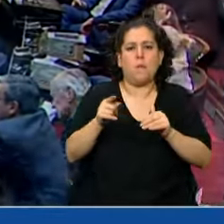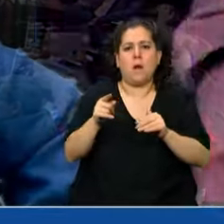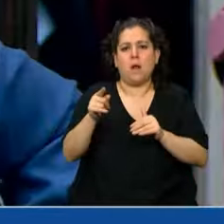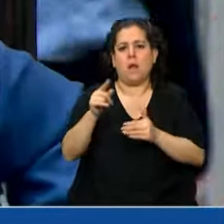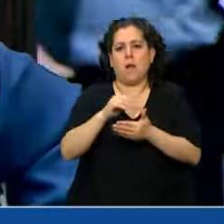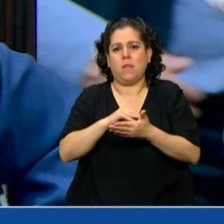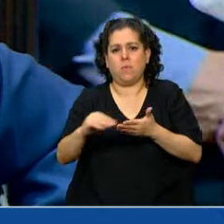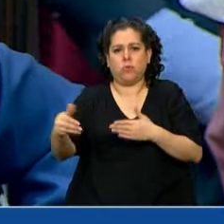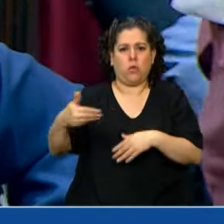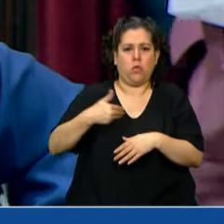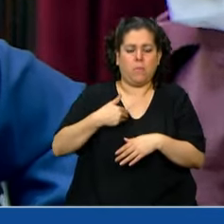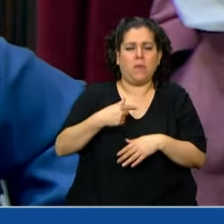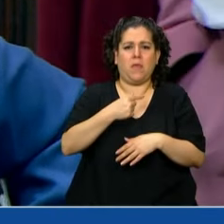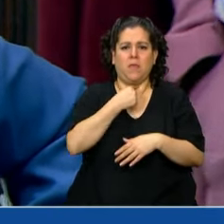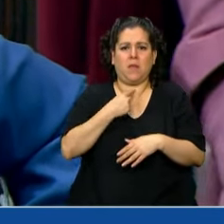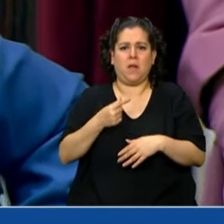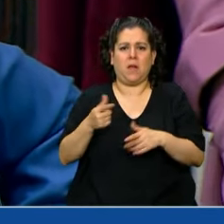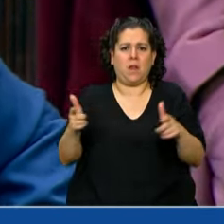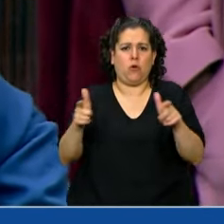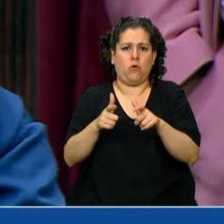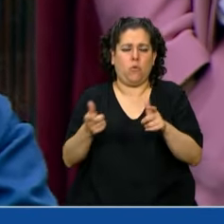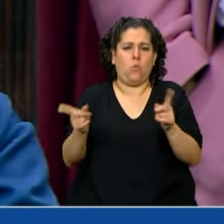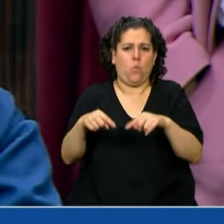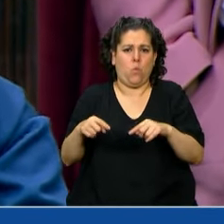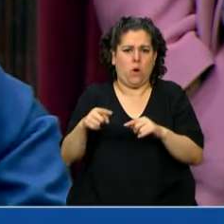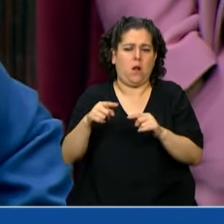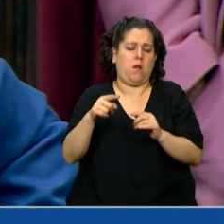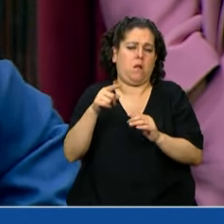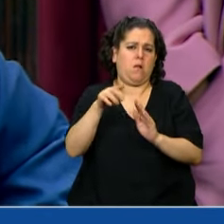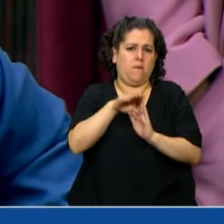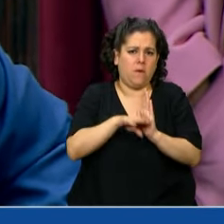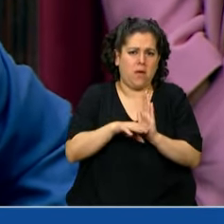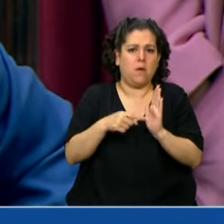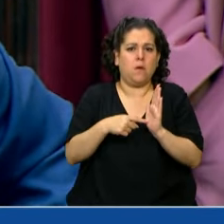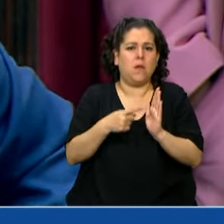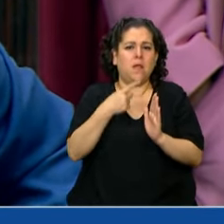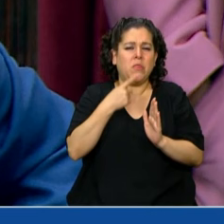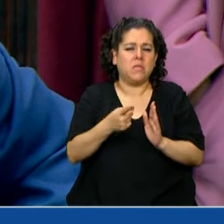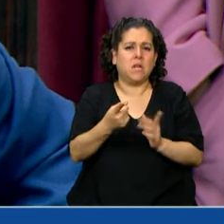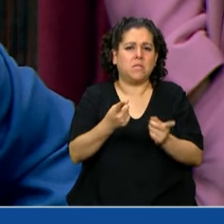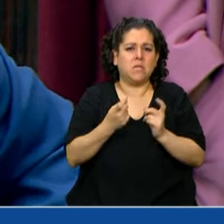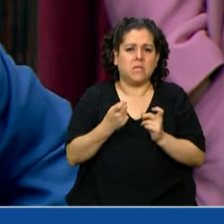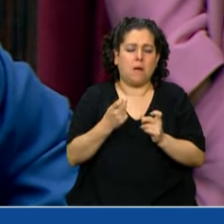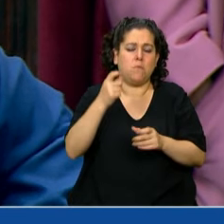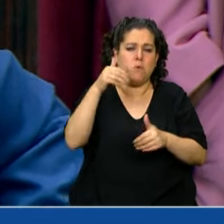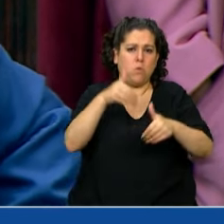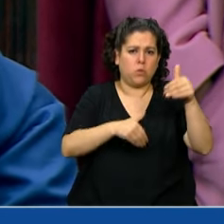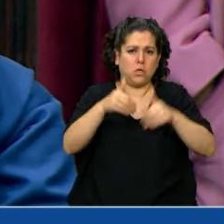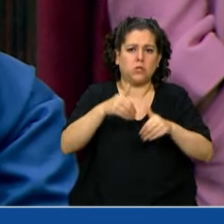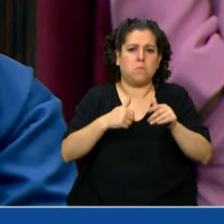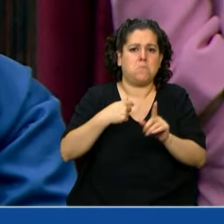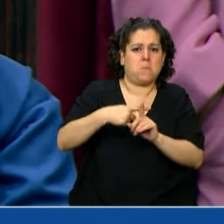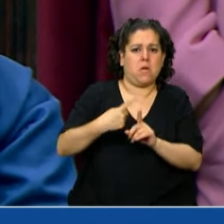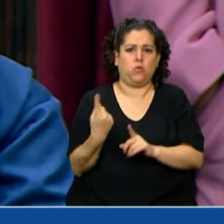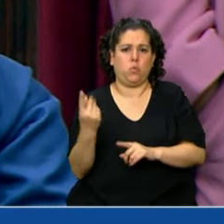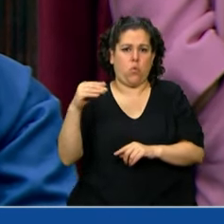expediente vuelva a votación el reglamento establece la mitad más uno de los votos de los presentes en el supuesto